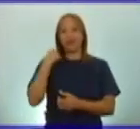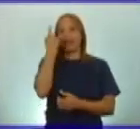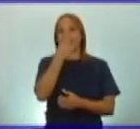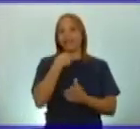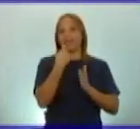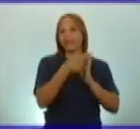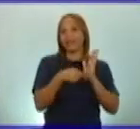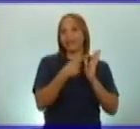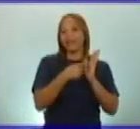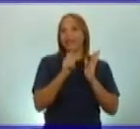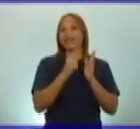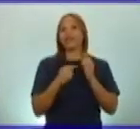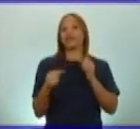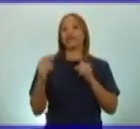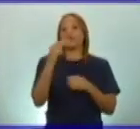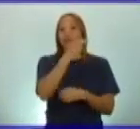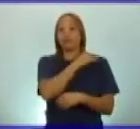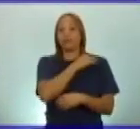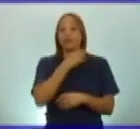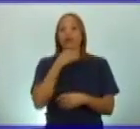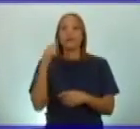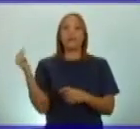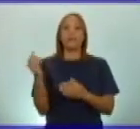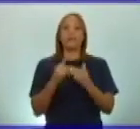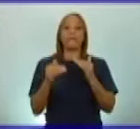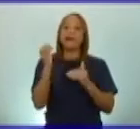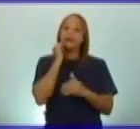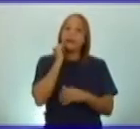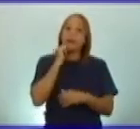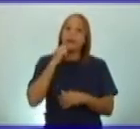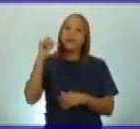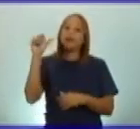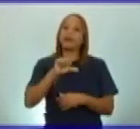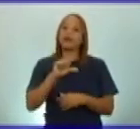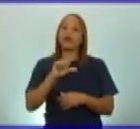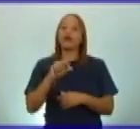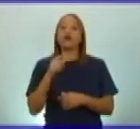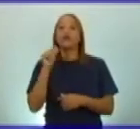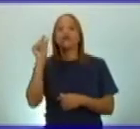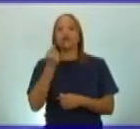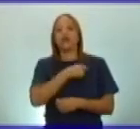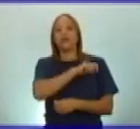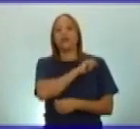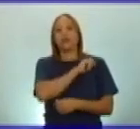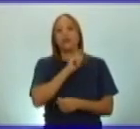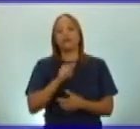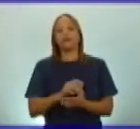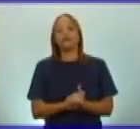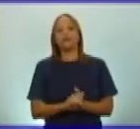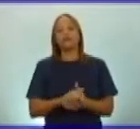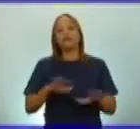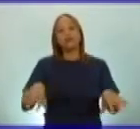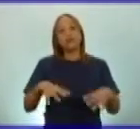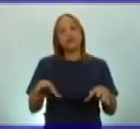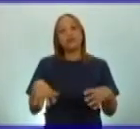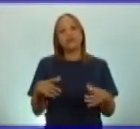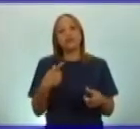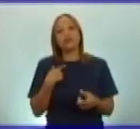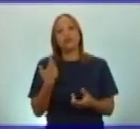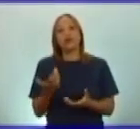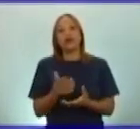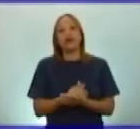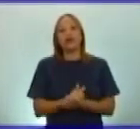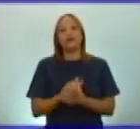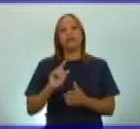es que los máximos perjudicados precisamente es el proletariado. Bueno, ¿qué situación existe para el proletariado después de